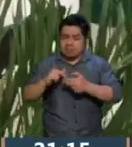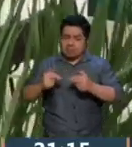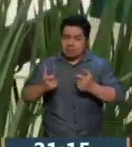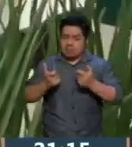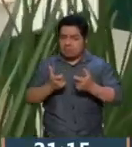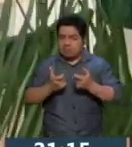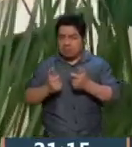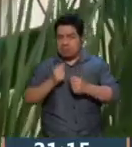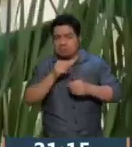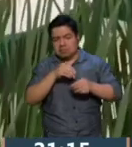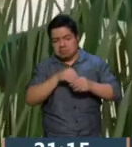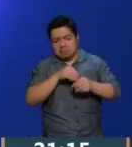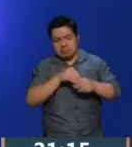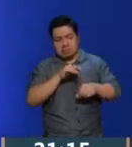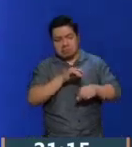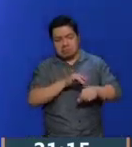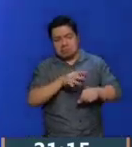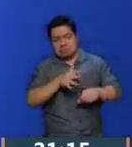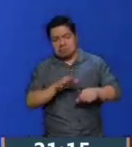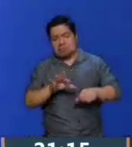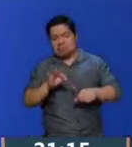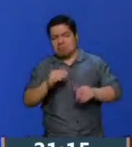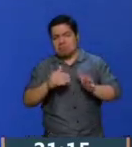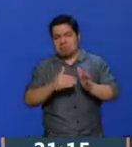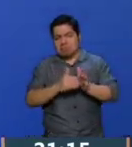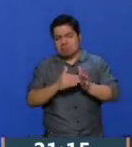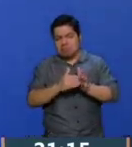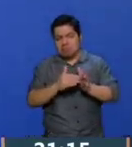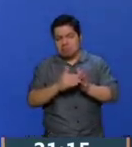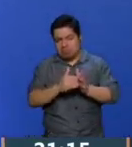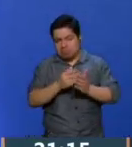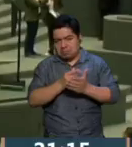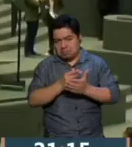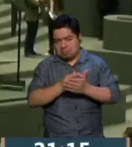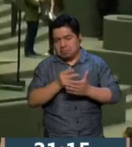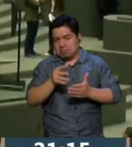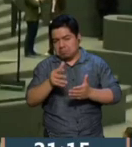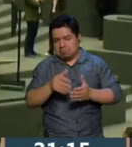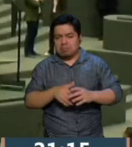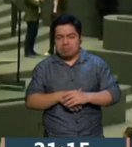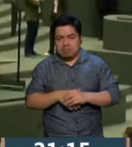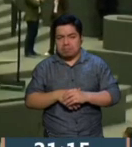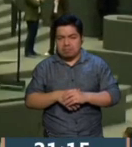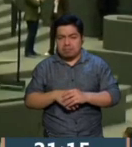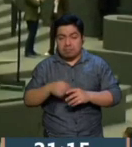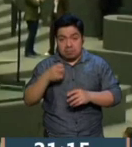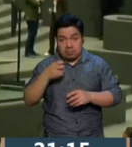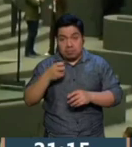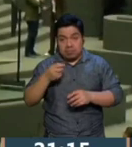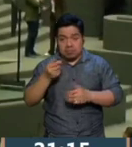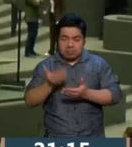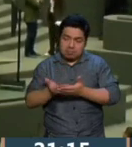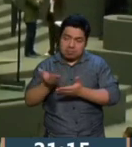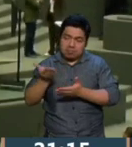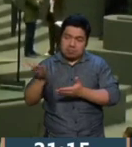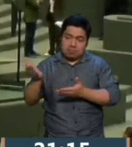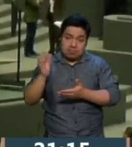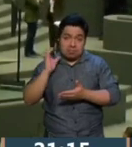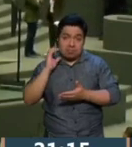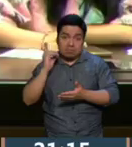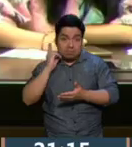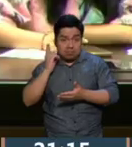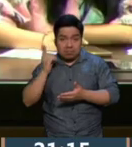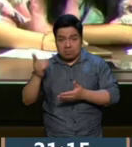no reclamadas se estiman en 40,000 millones de pesos. El dictamen que presentó al Pleno la Comisión de